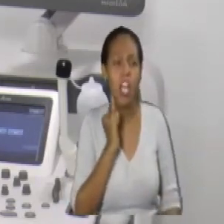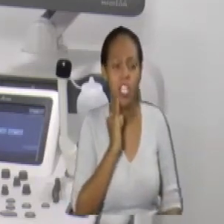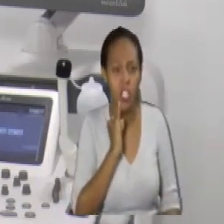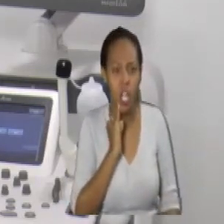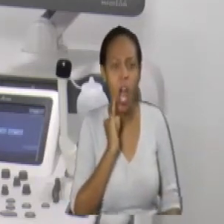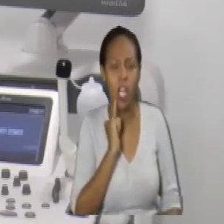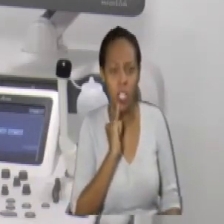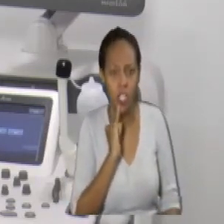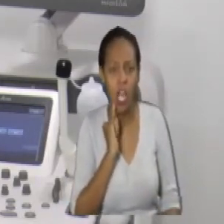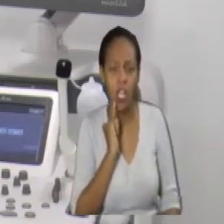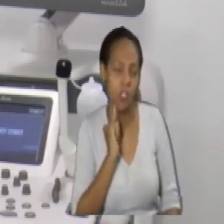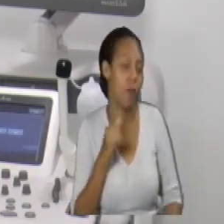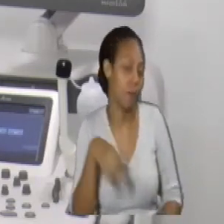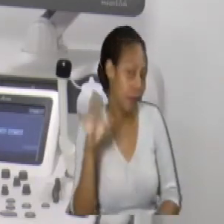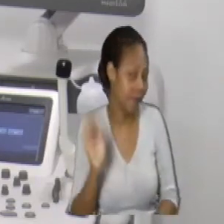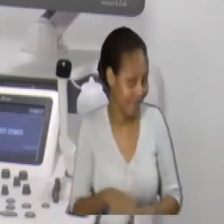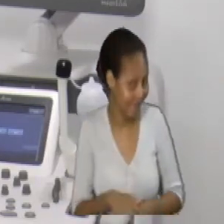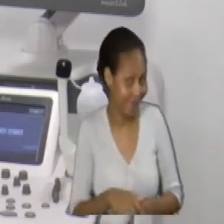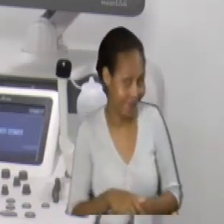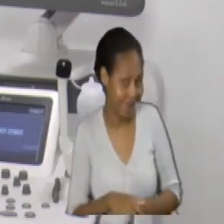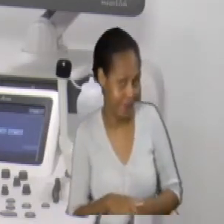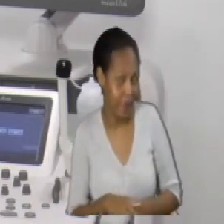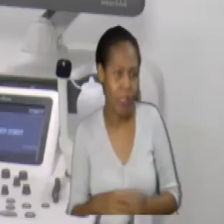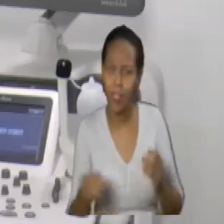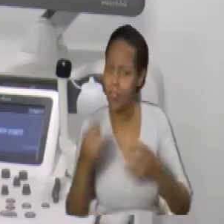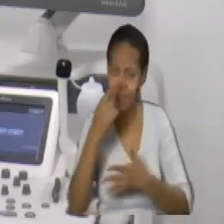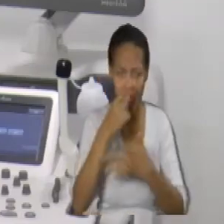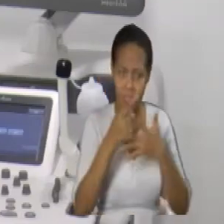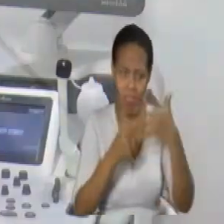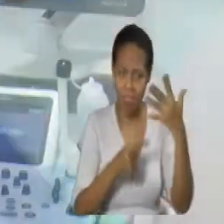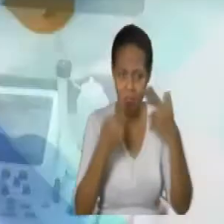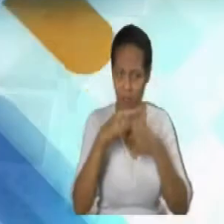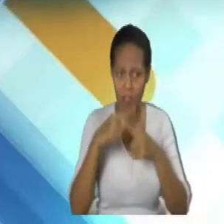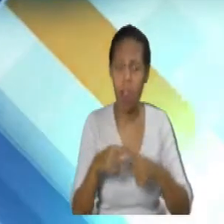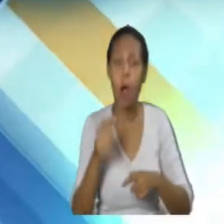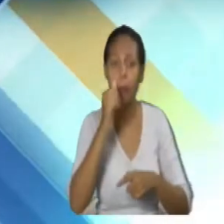orina. Eso entre otros muchos que puedan llegar a presentarse durante el embarazo.